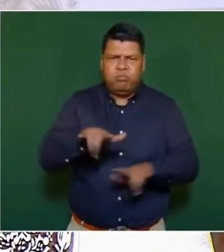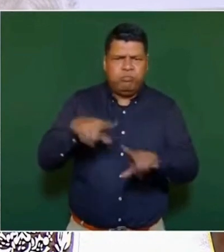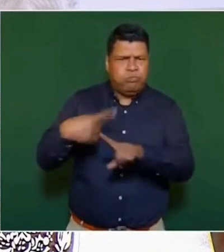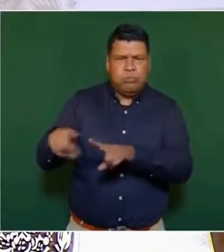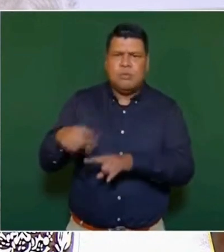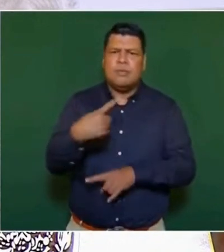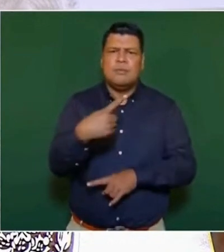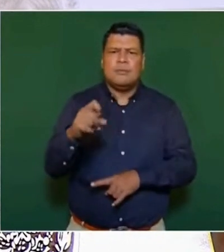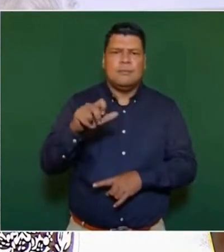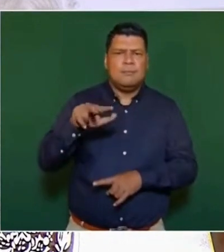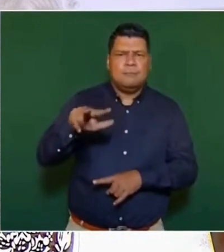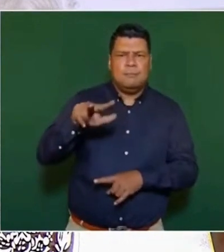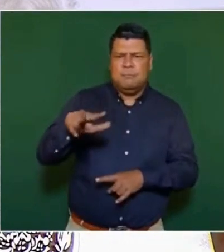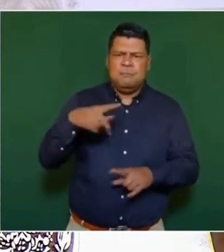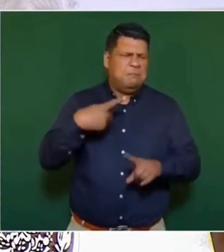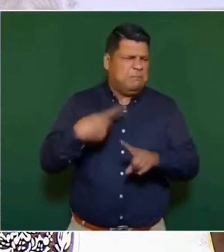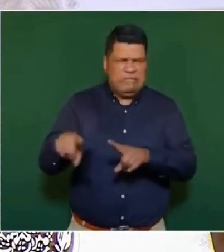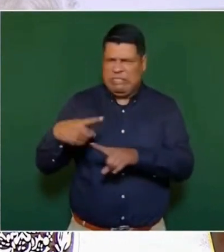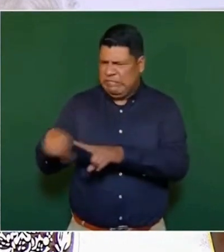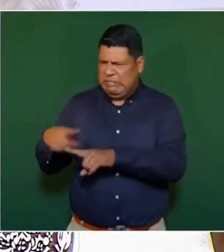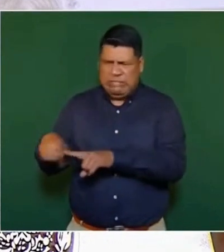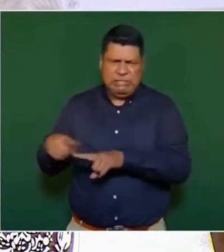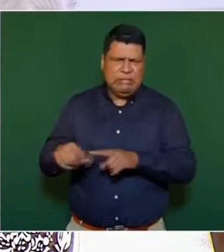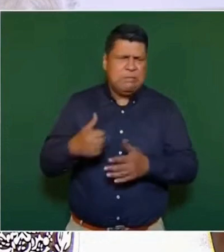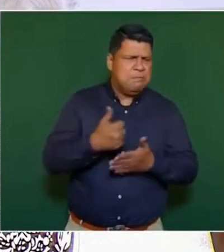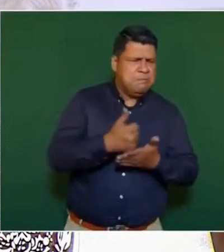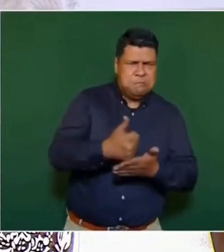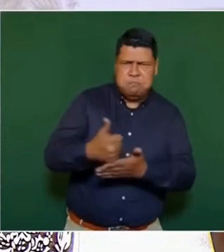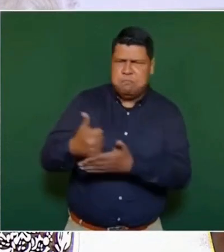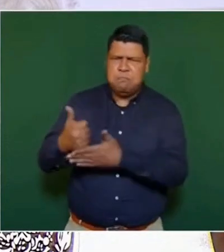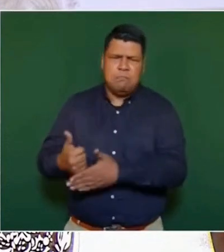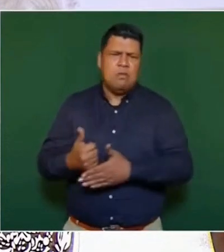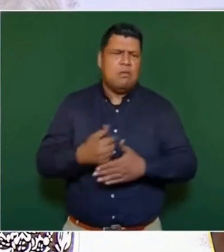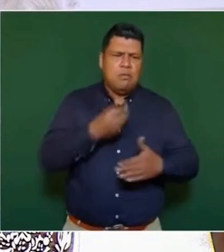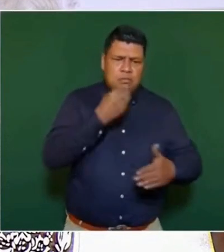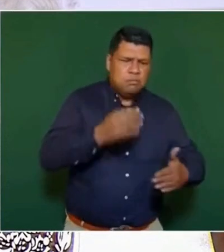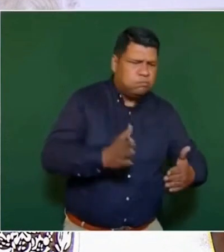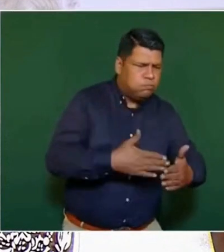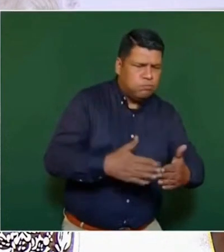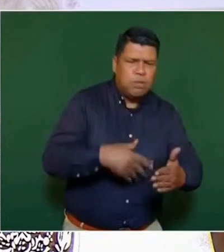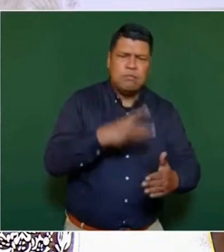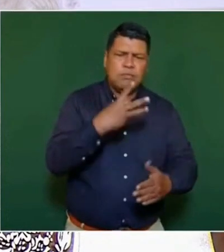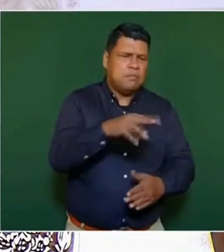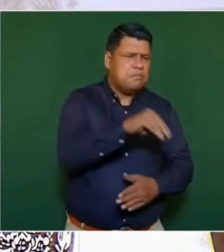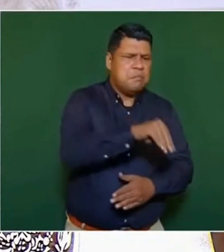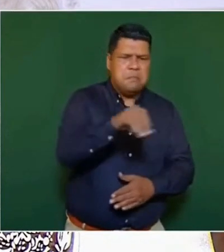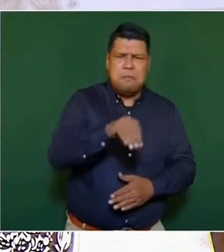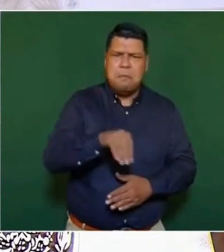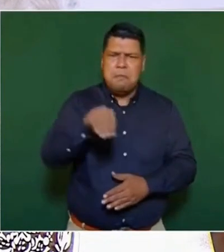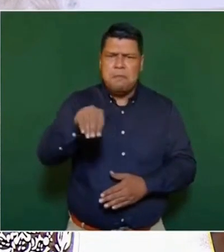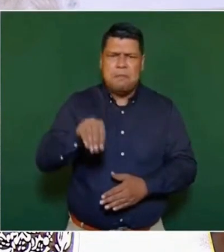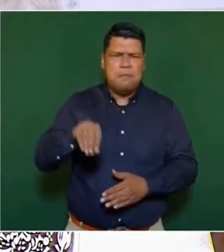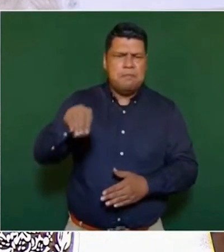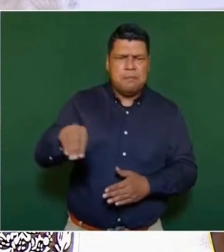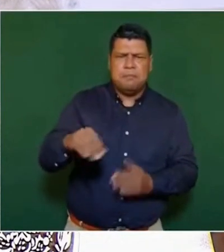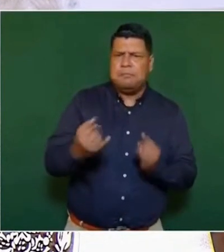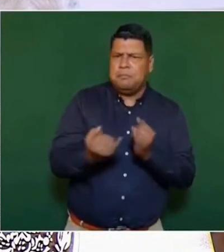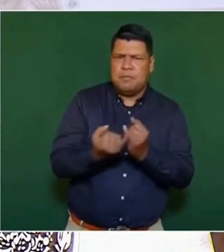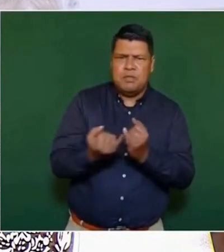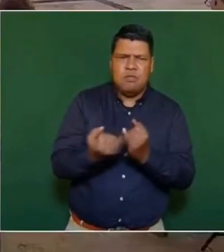diferentes cualidades y capacidades. Tenemos 3 cocinas móviles y